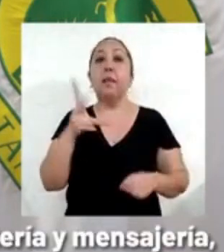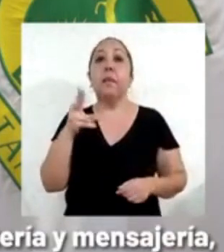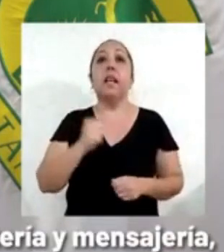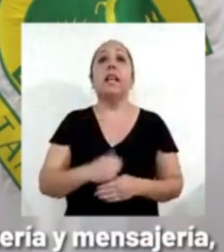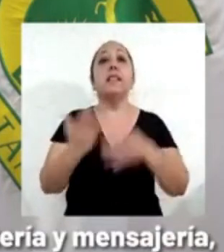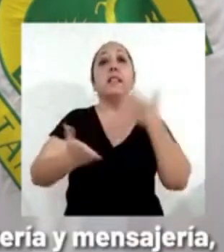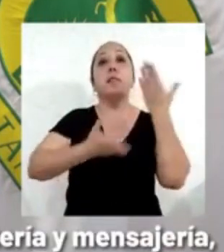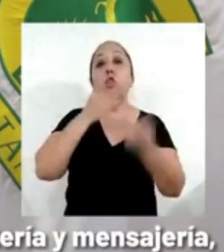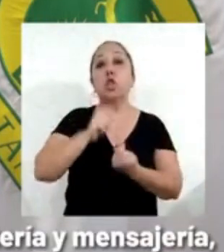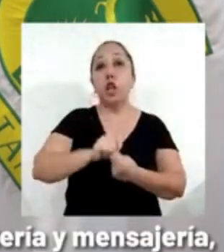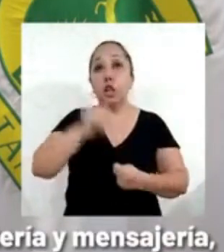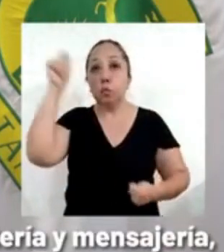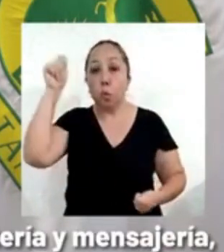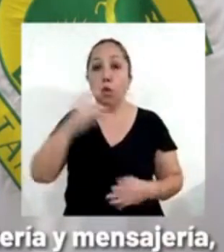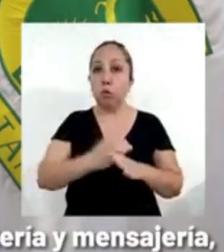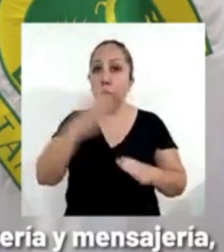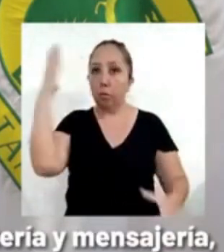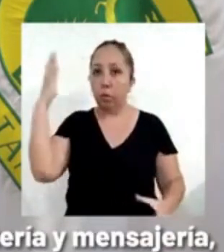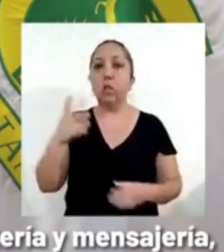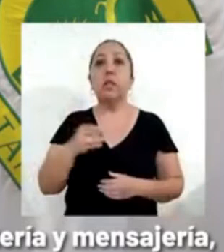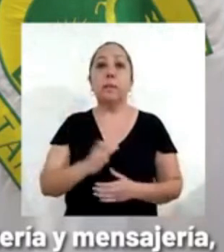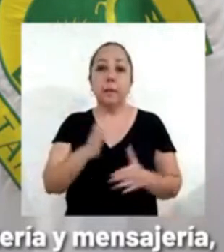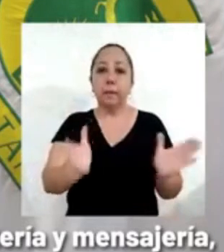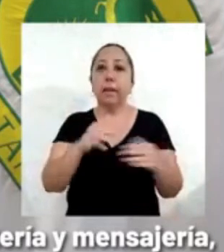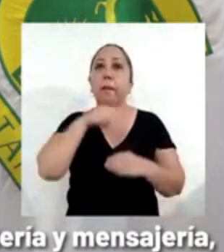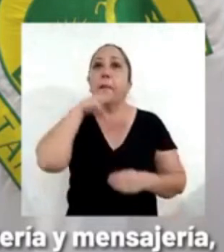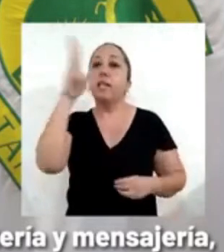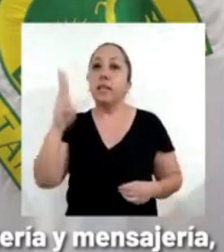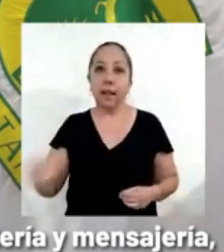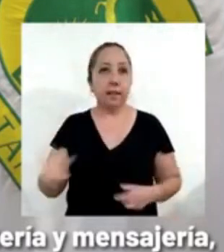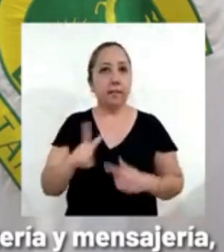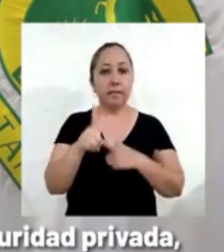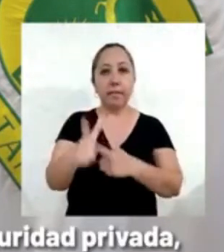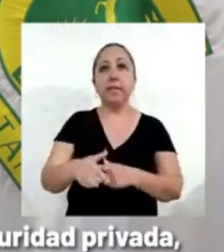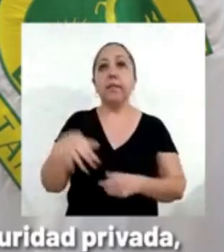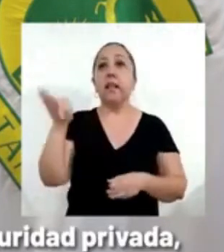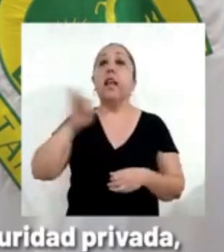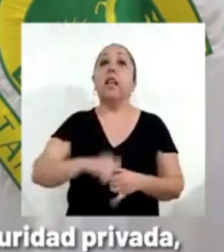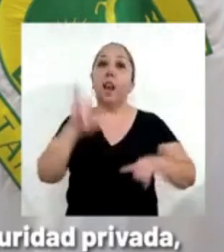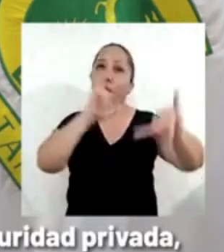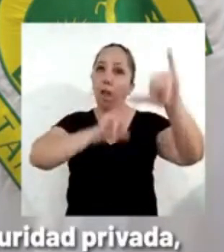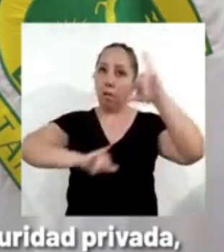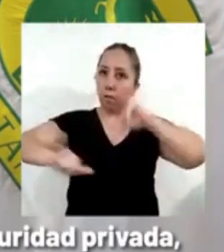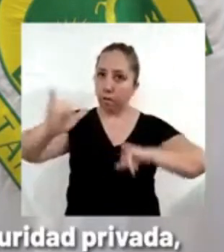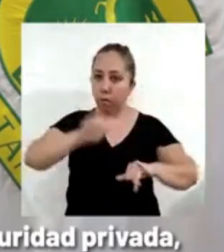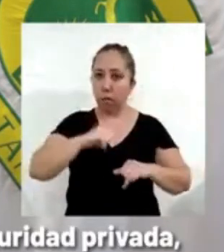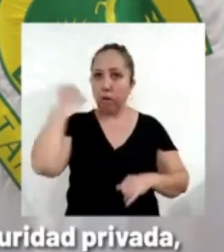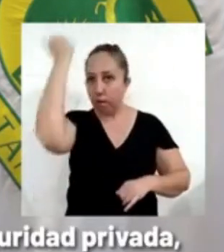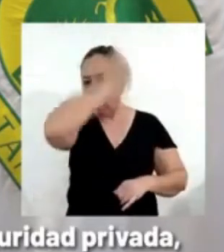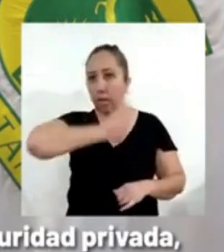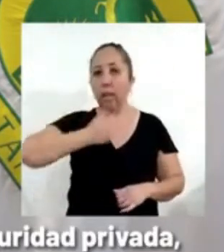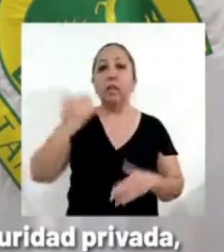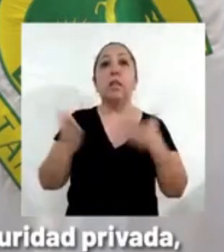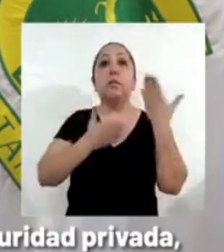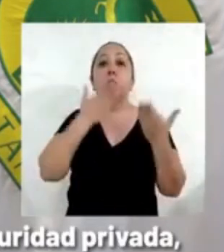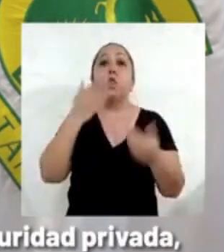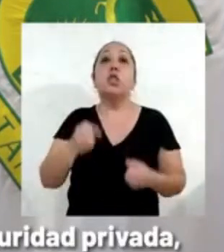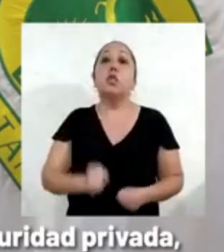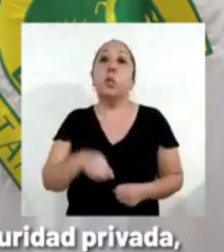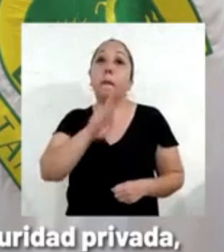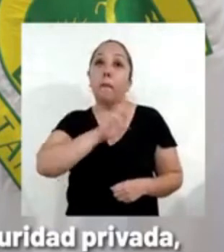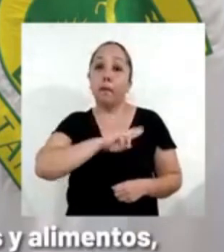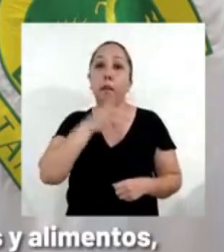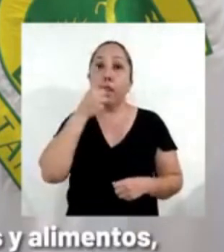autoservicio, servicios de transporte público, servicios de paquetería y mensajería, laboratorios de análisis clínicos, servicios de